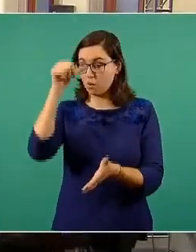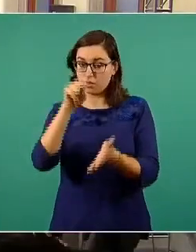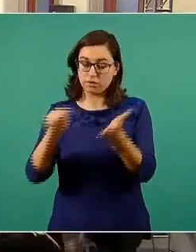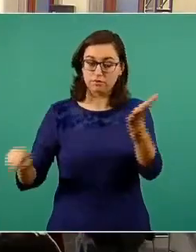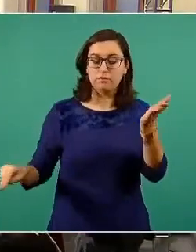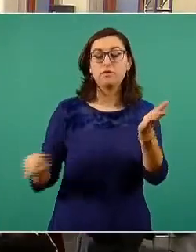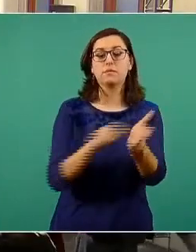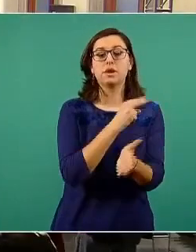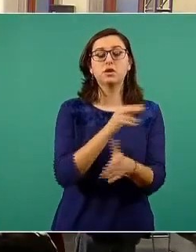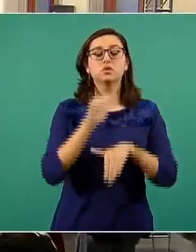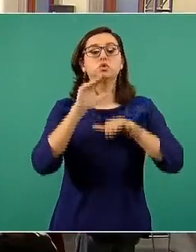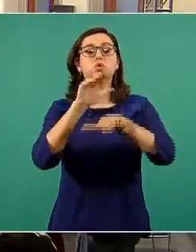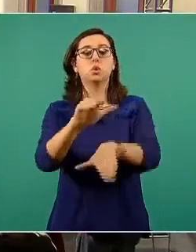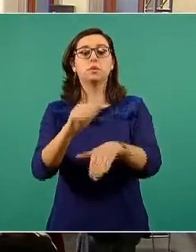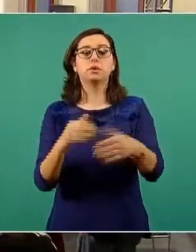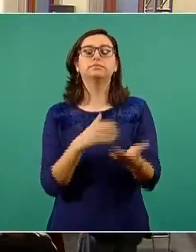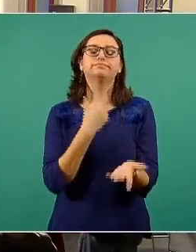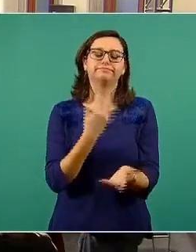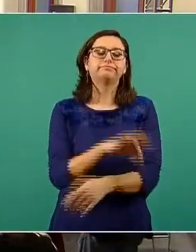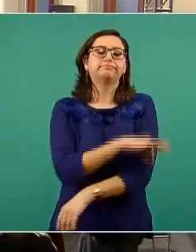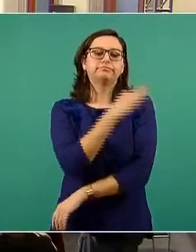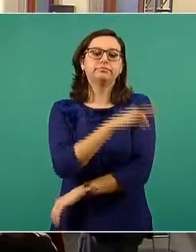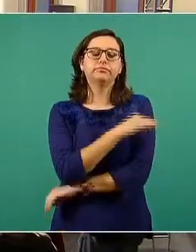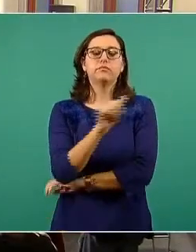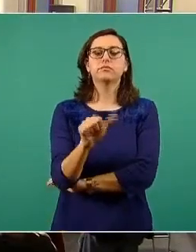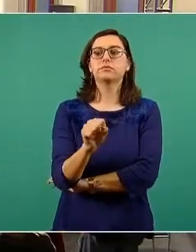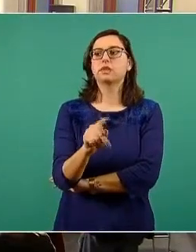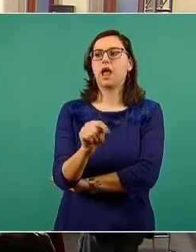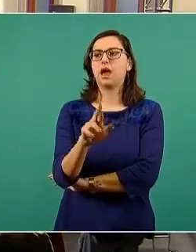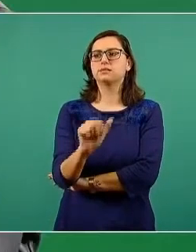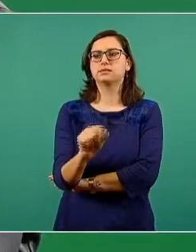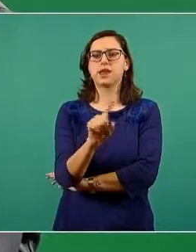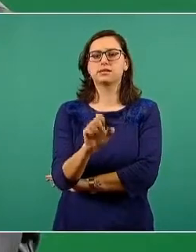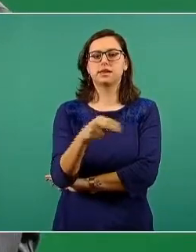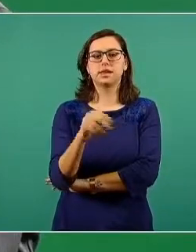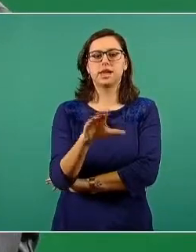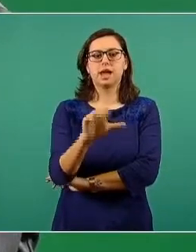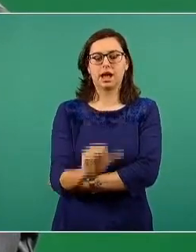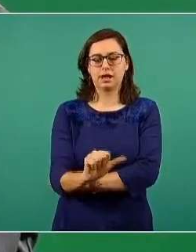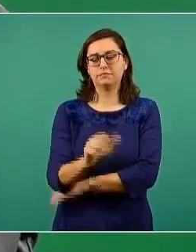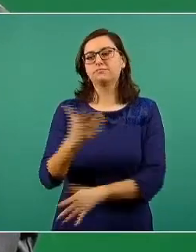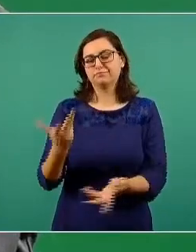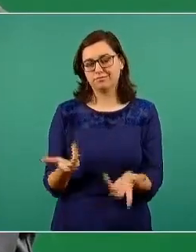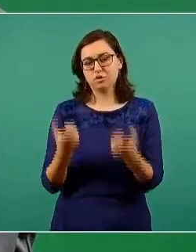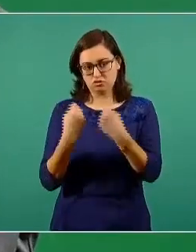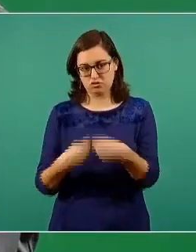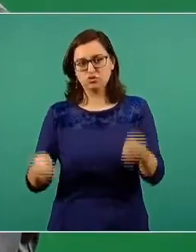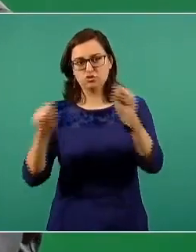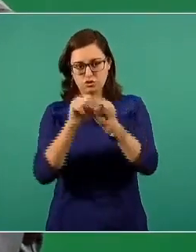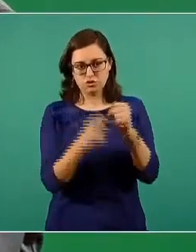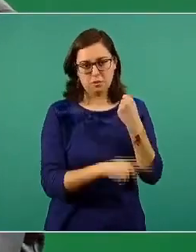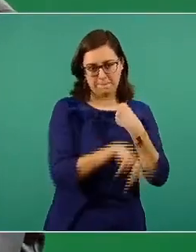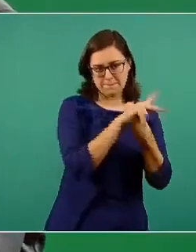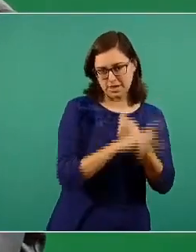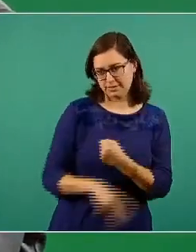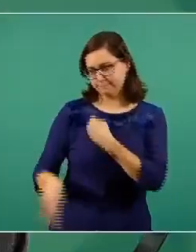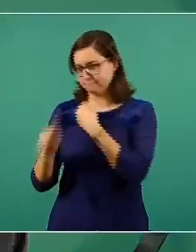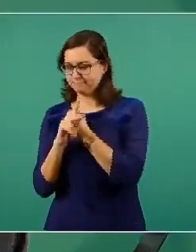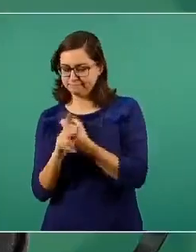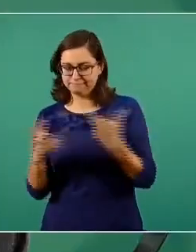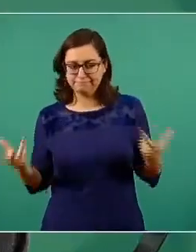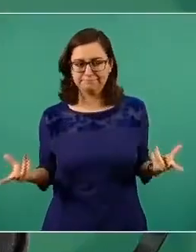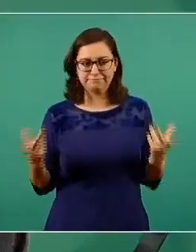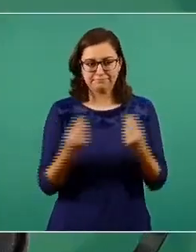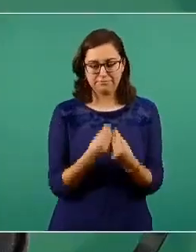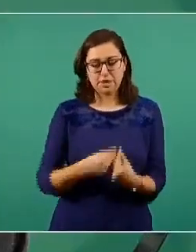sobre la vacuna AstraZeneca, que surge de una colaboración precisamente de las dos naciones, de la